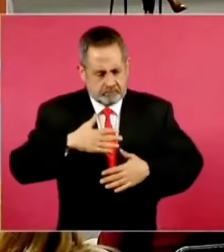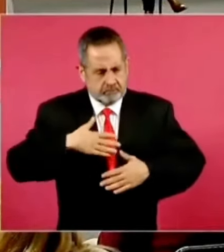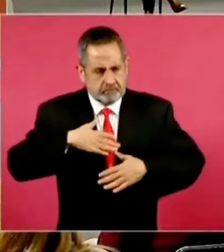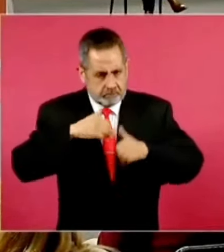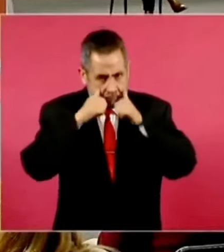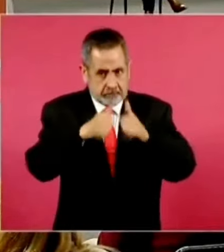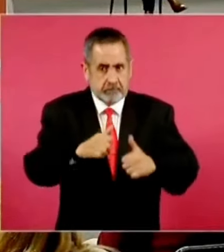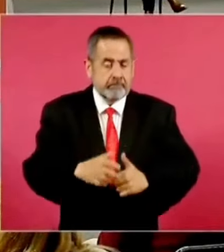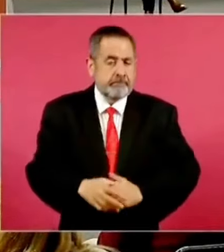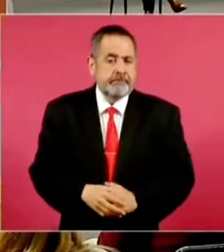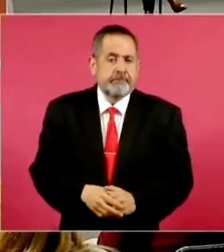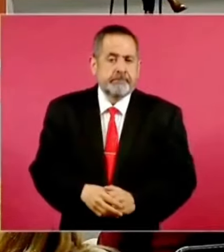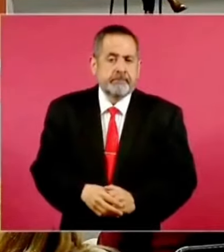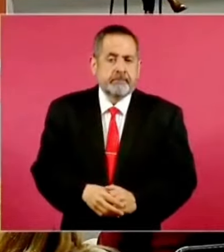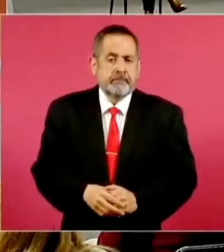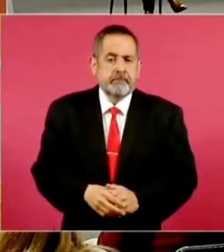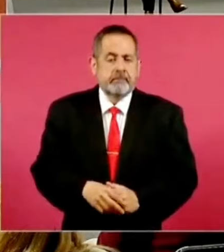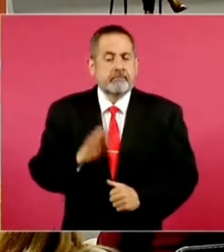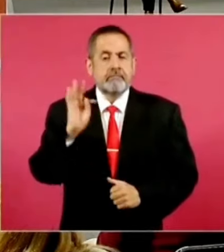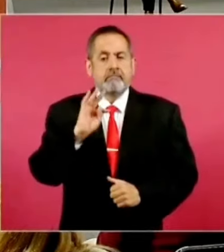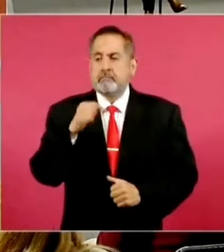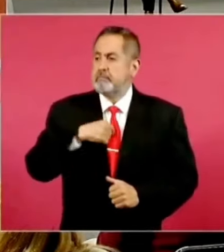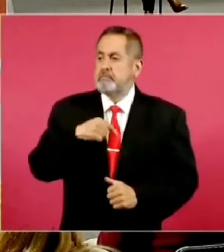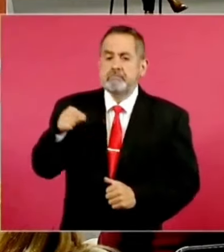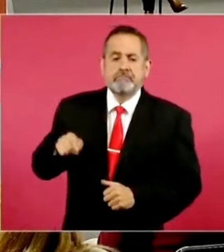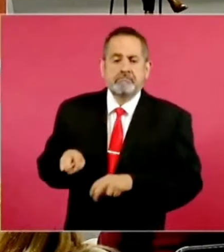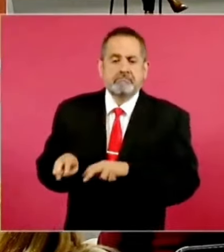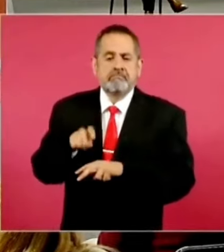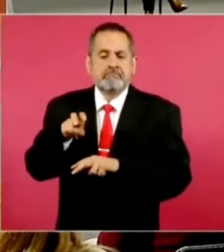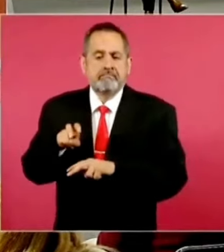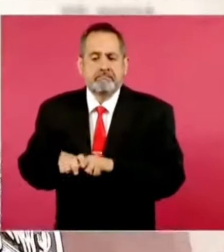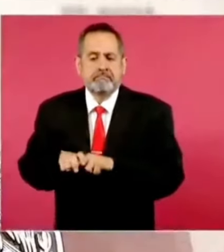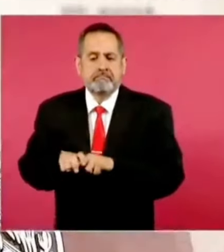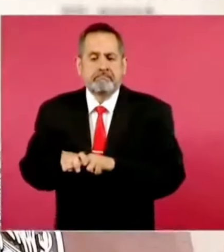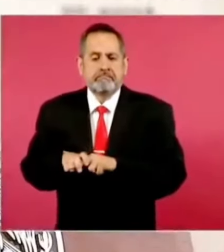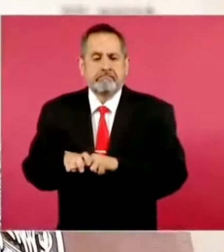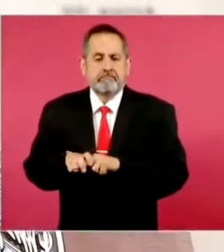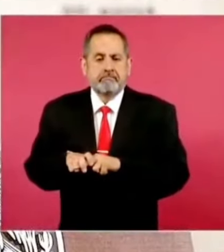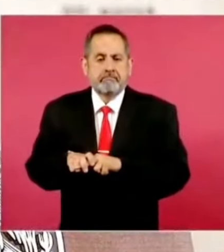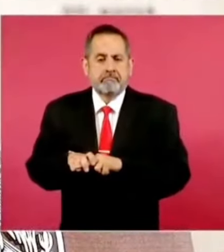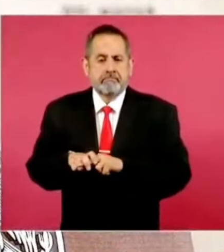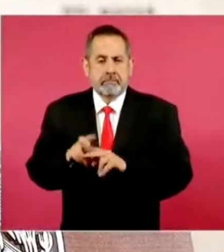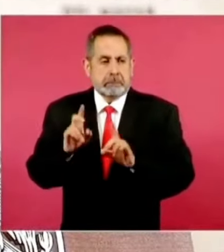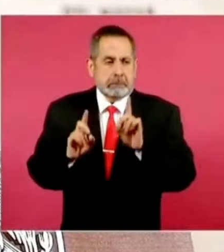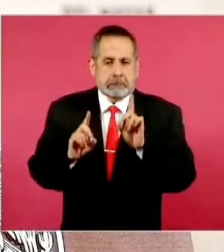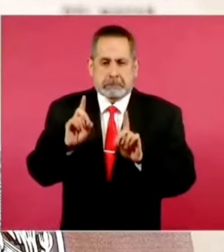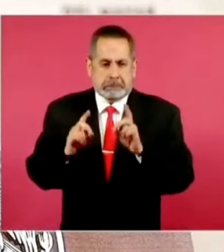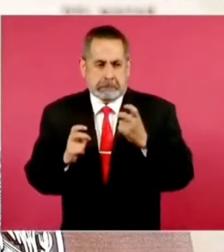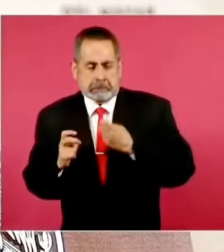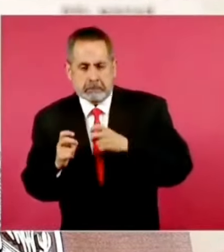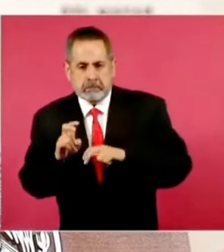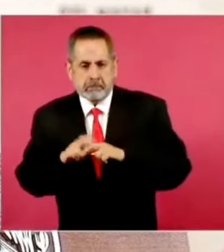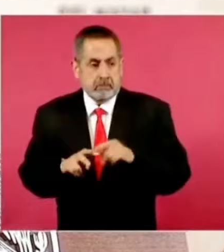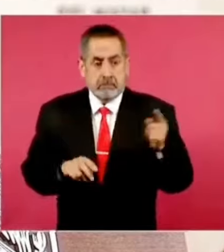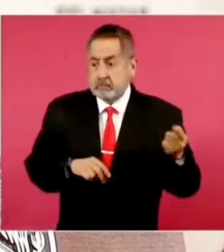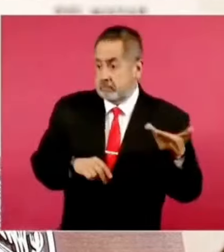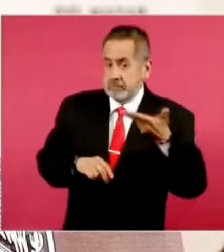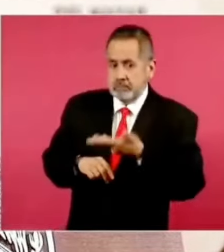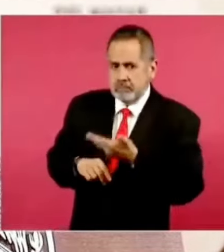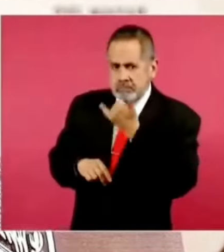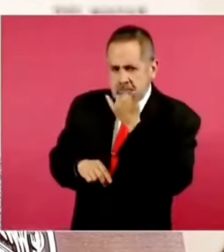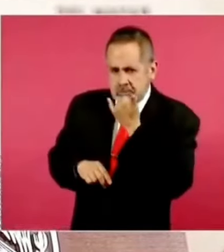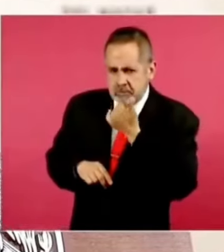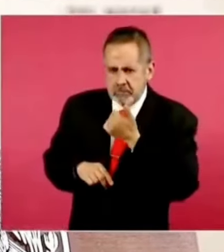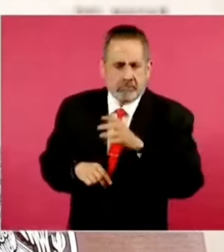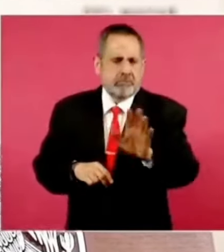voy a estar yo ahí sentado si soy sospechoso le van a ofrecer la Disculpa presidente no no